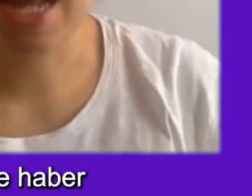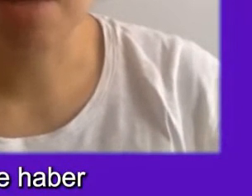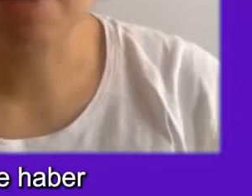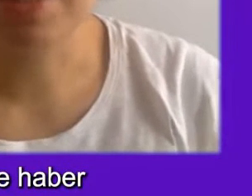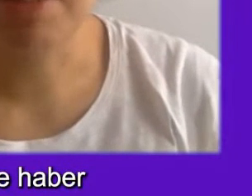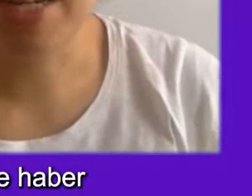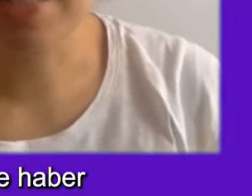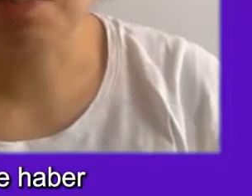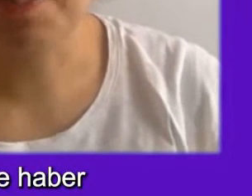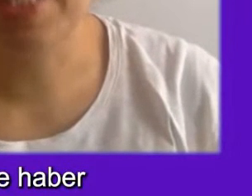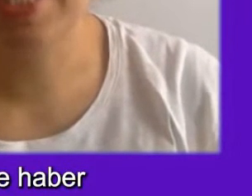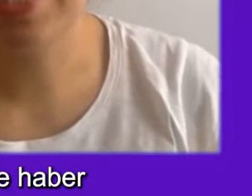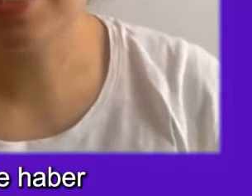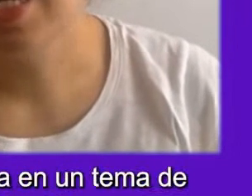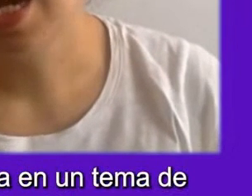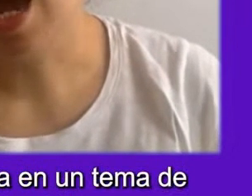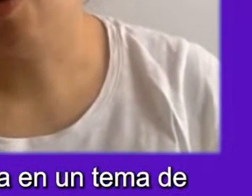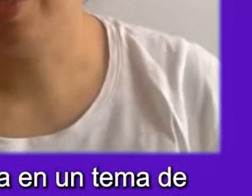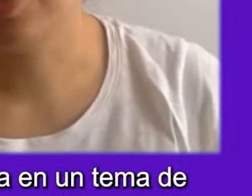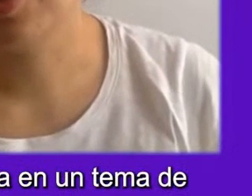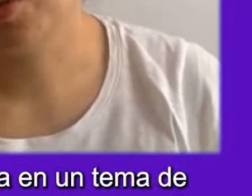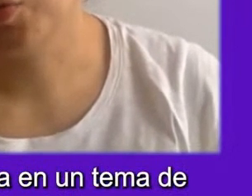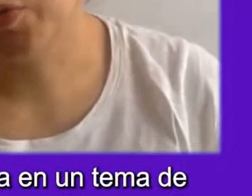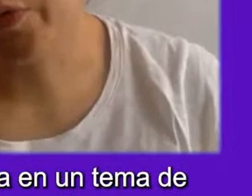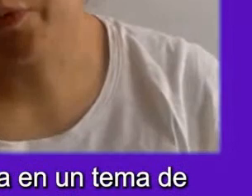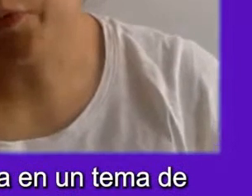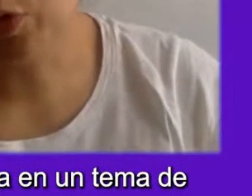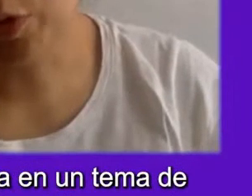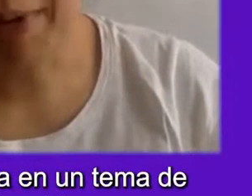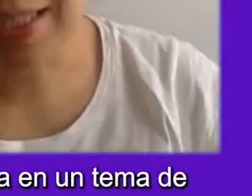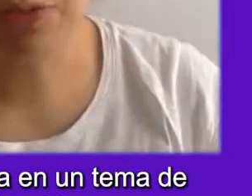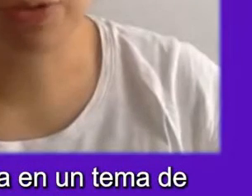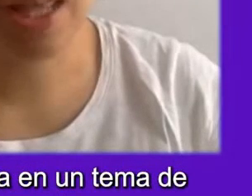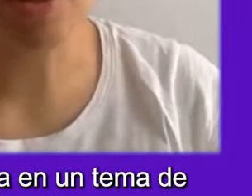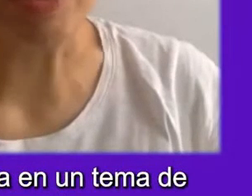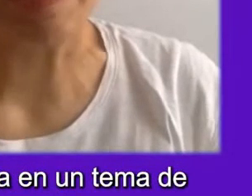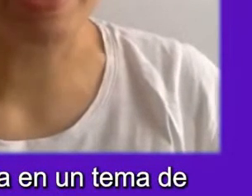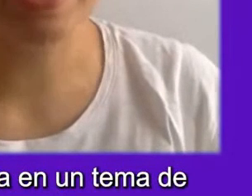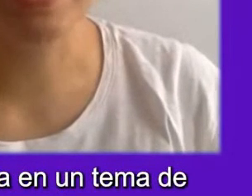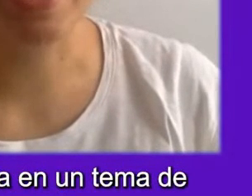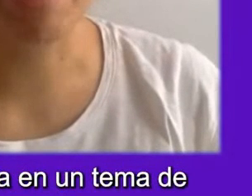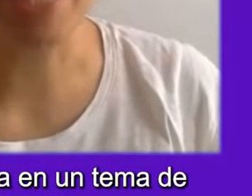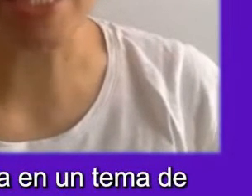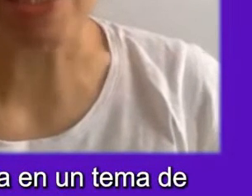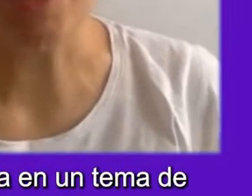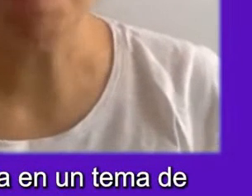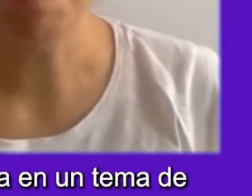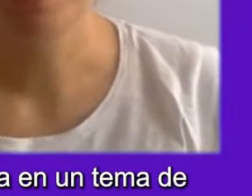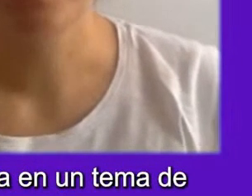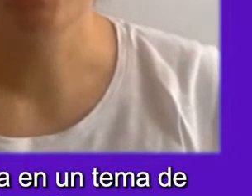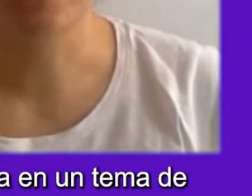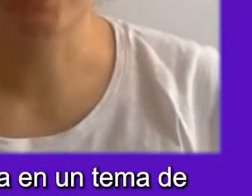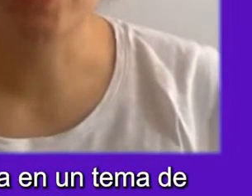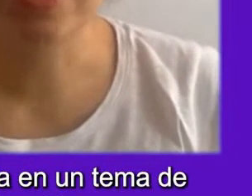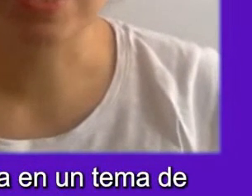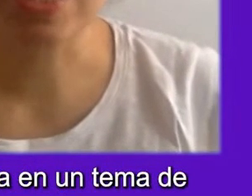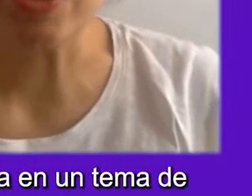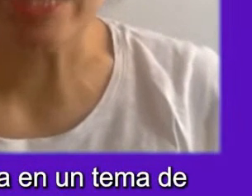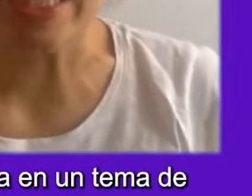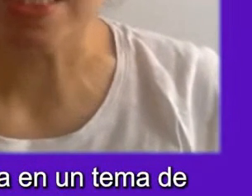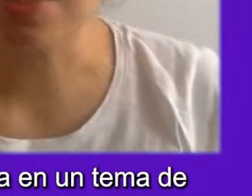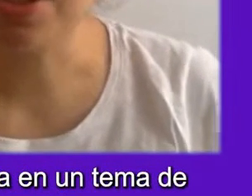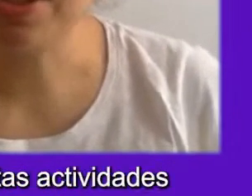echado a andar ahí varias empresas, ahora estoy como mucho más enfocada en un tema de aceleramiento, sobre todo